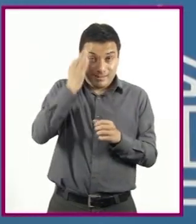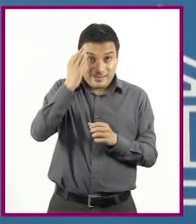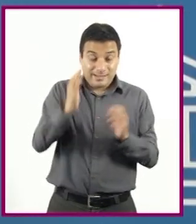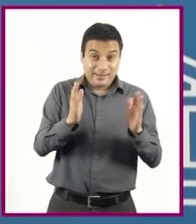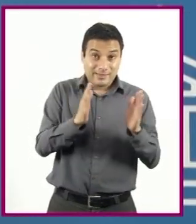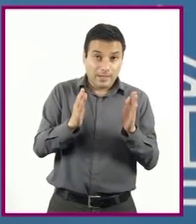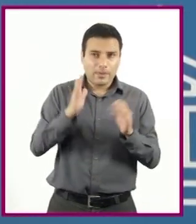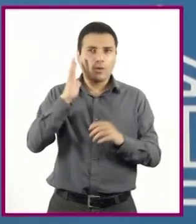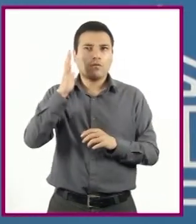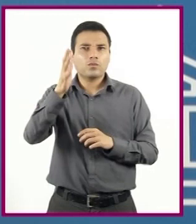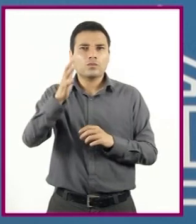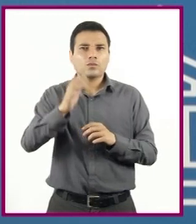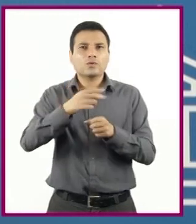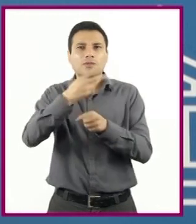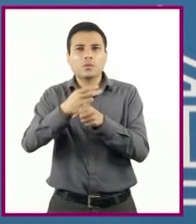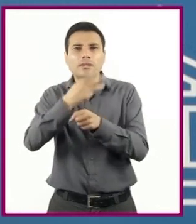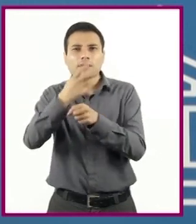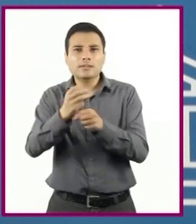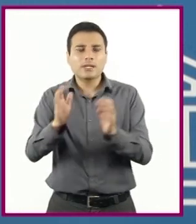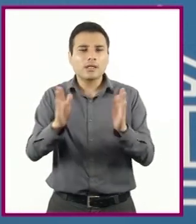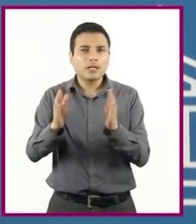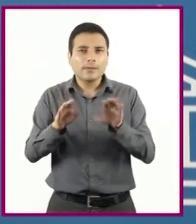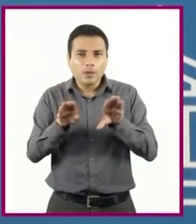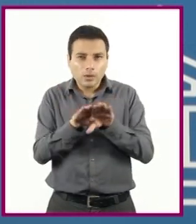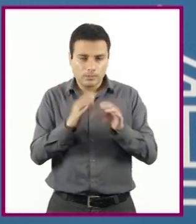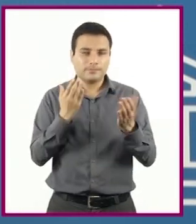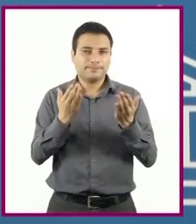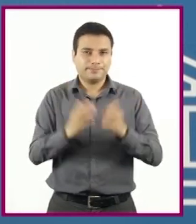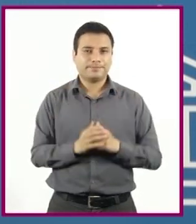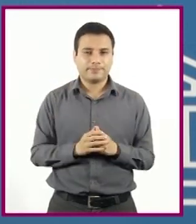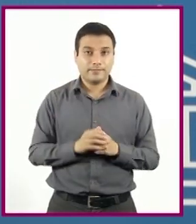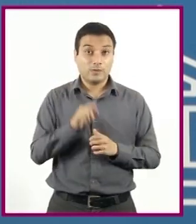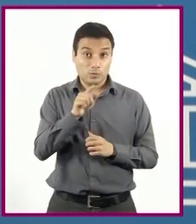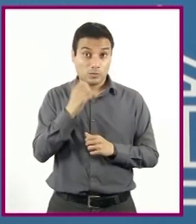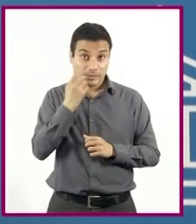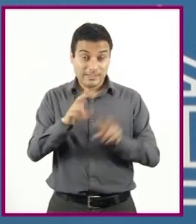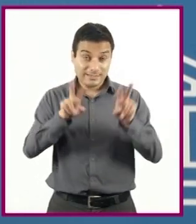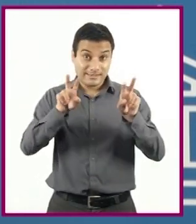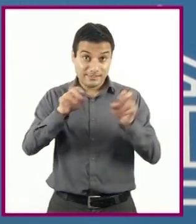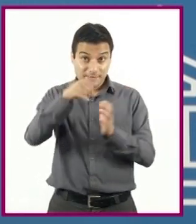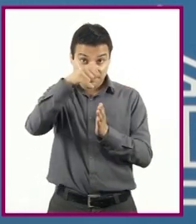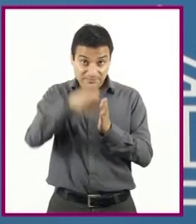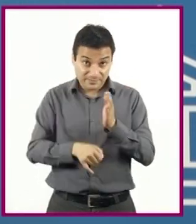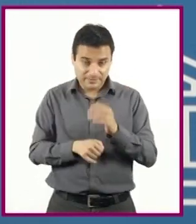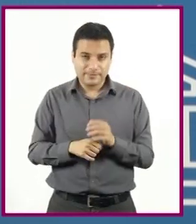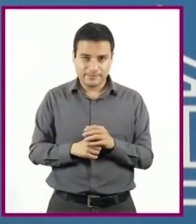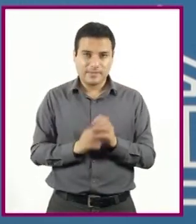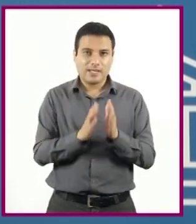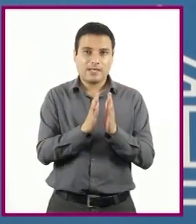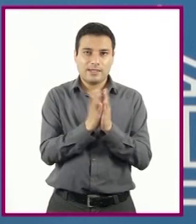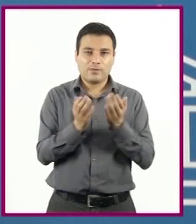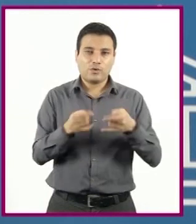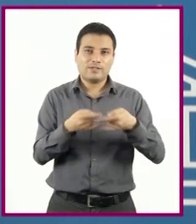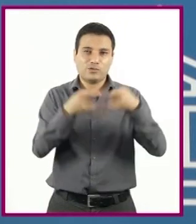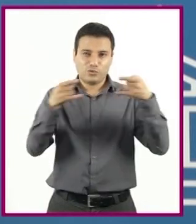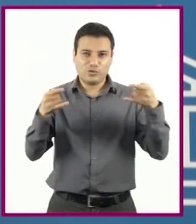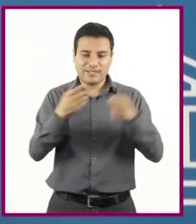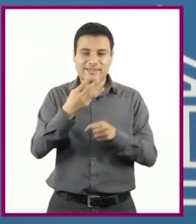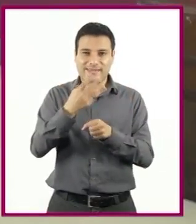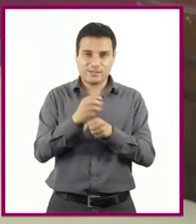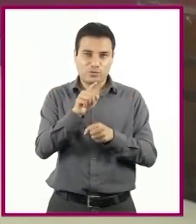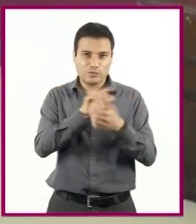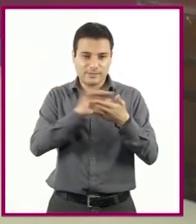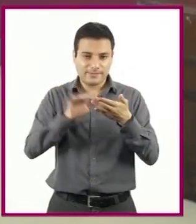olviden que para resolver el reto pueden apoyarse en su libro de texto de Historia de México de 3er grado. Listo, por